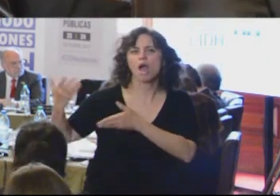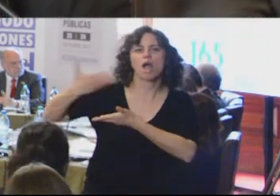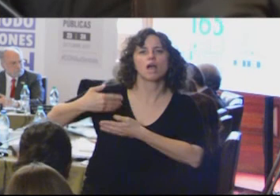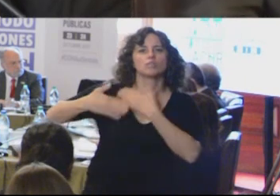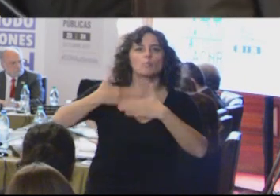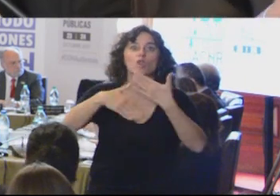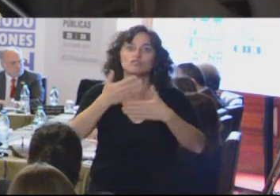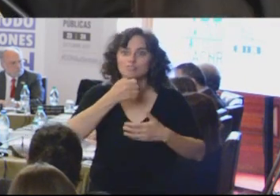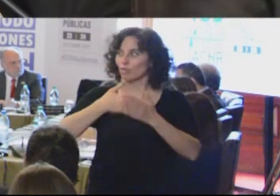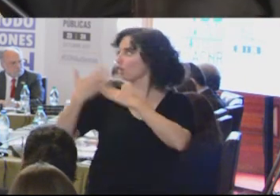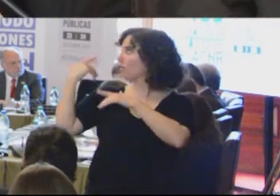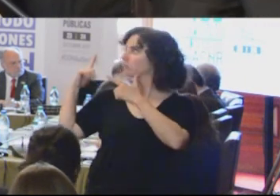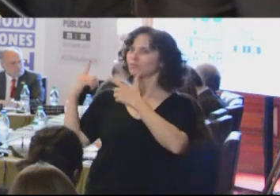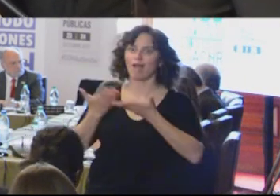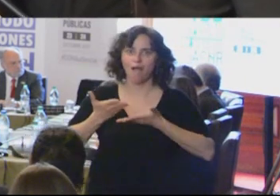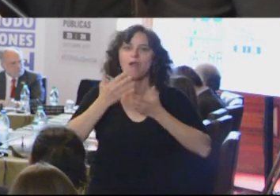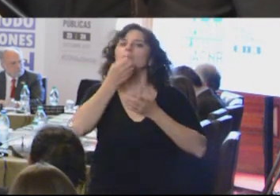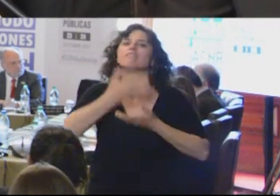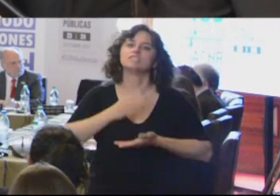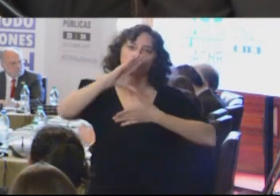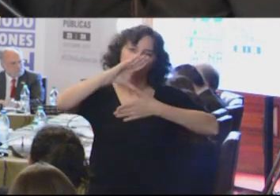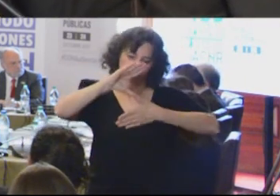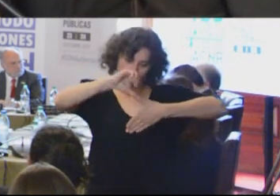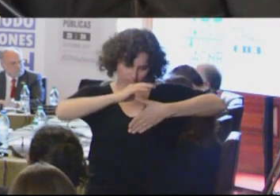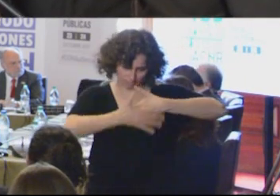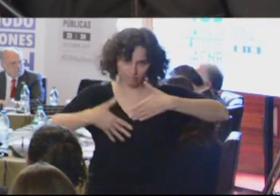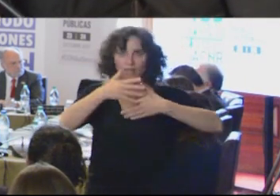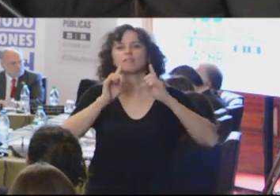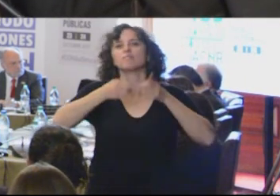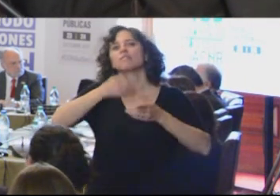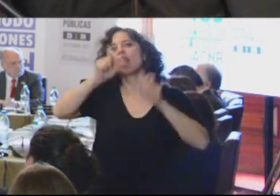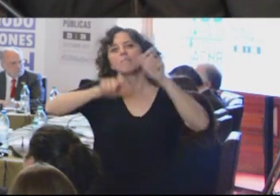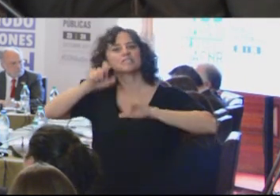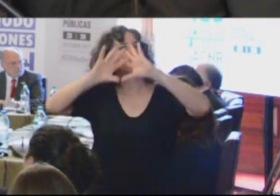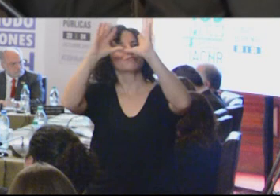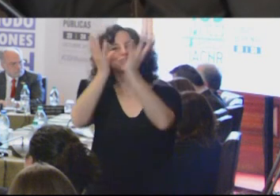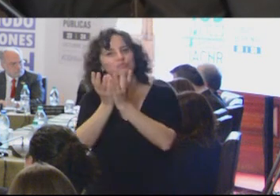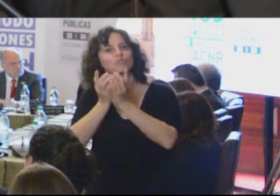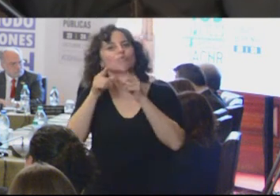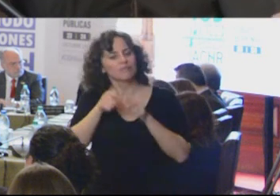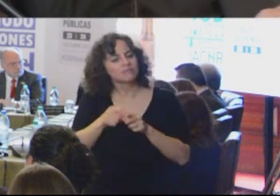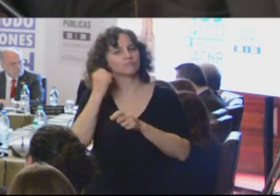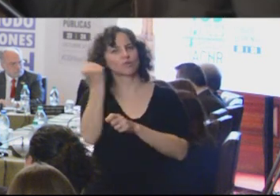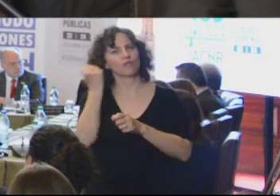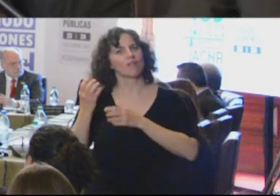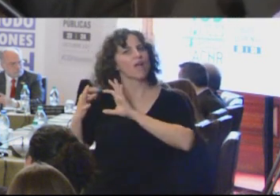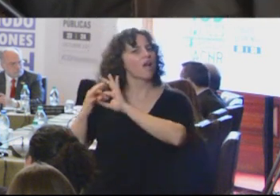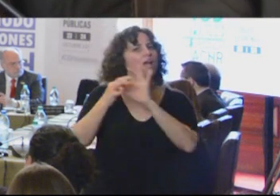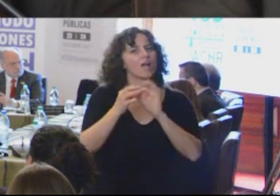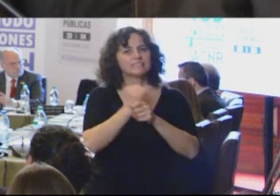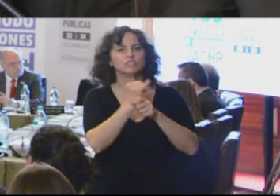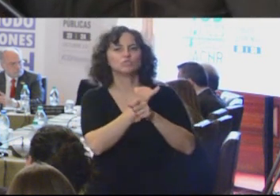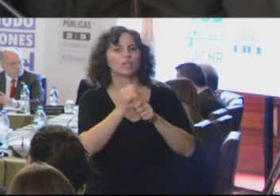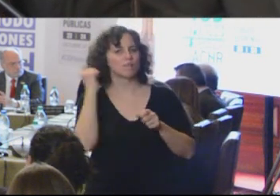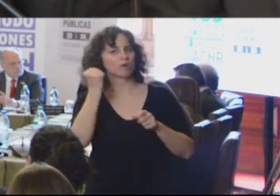históricos en beneficio del continente y la civilización requieren precisamente la compañía de instituciones tan